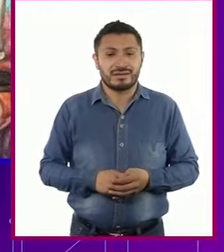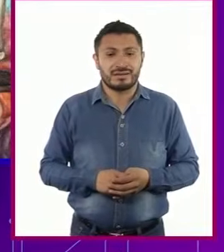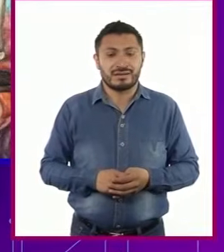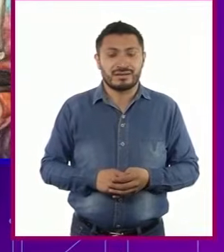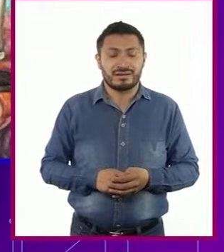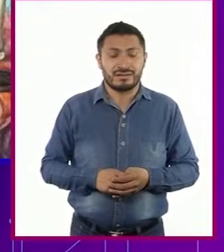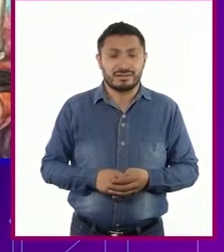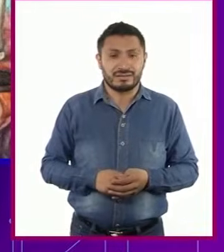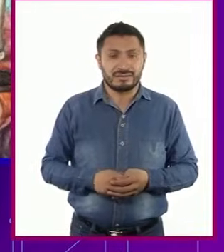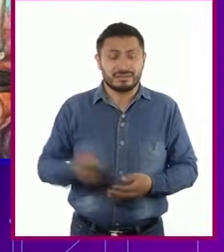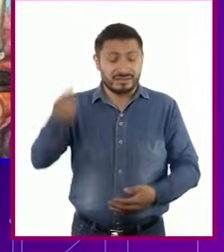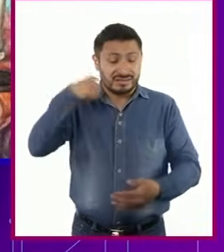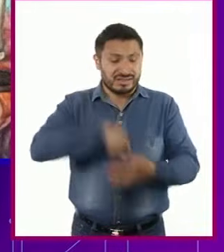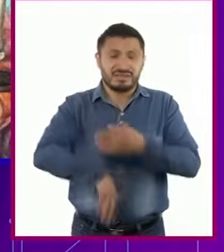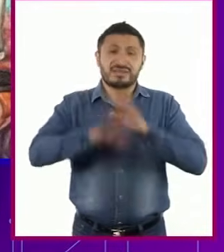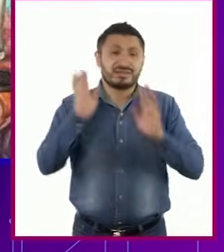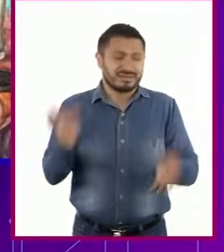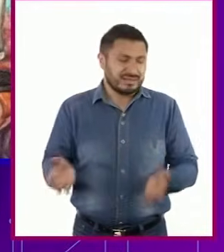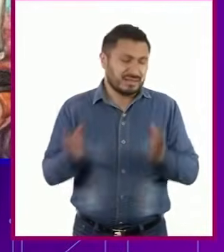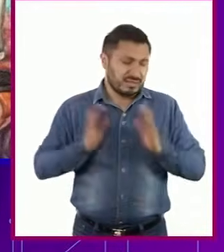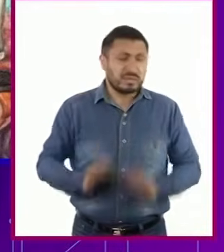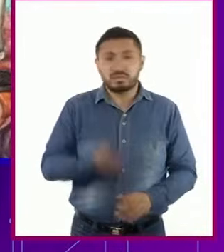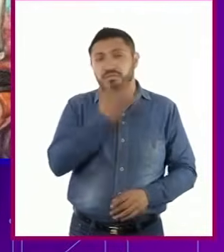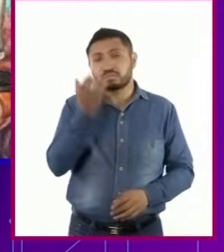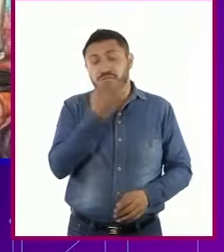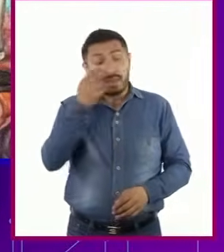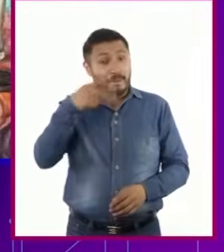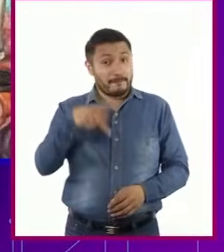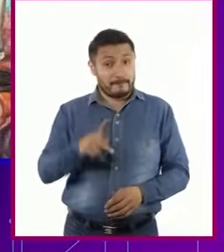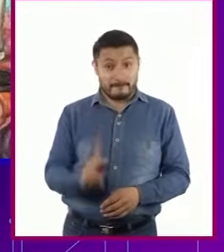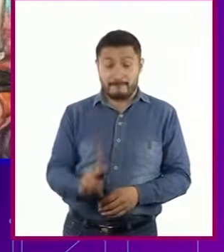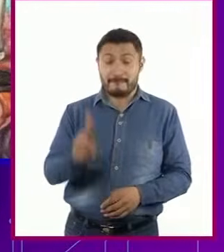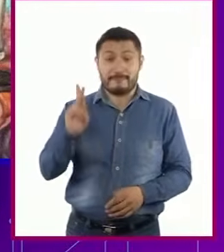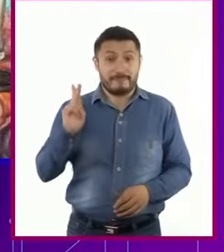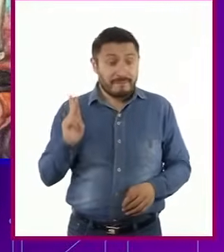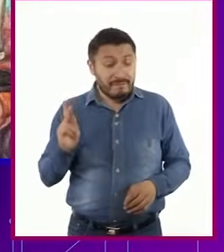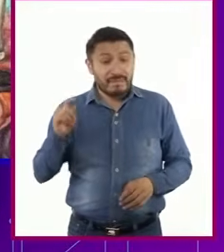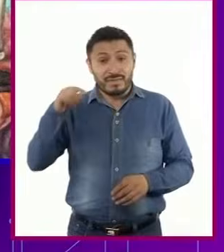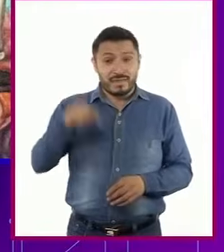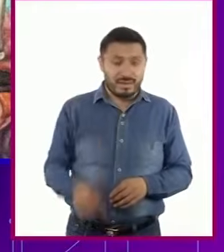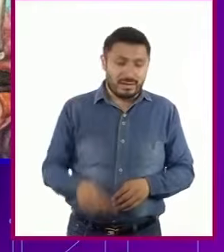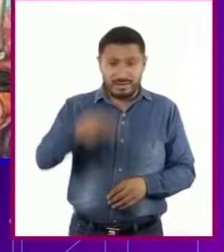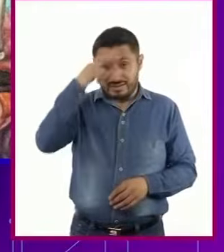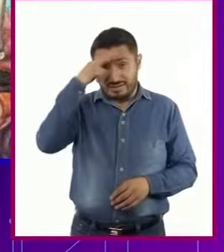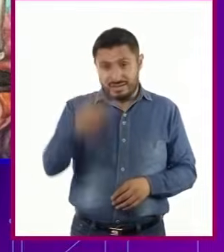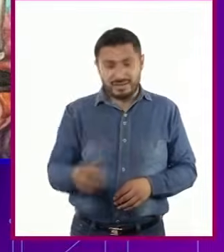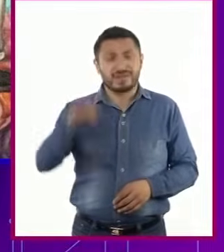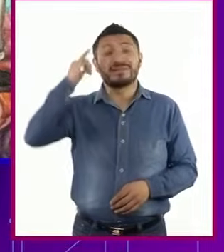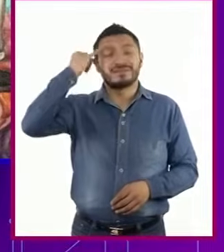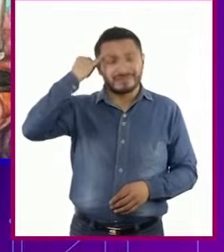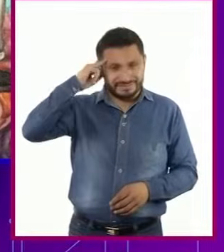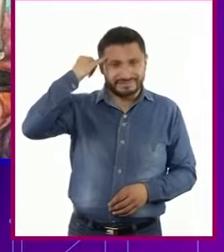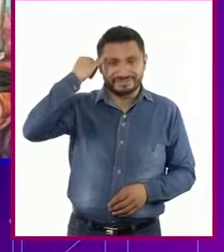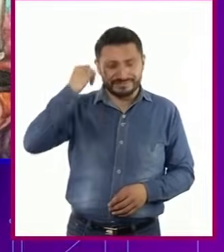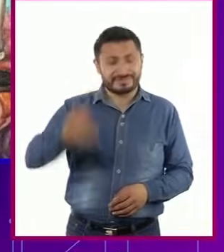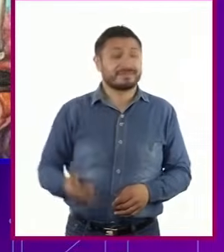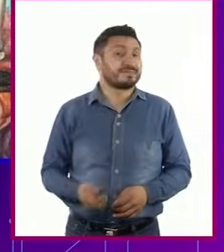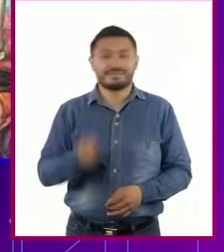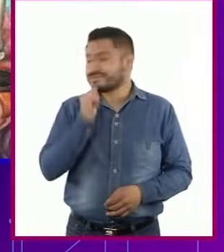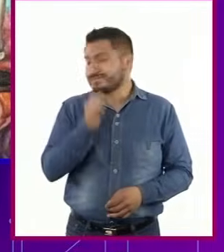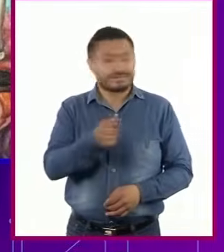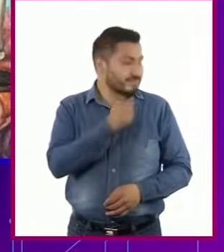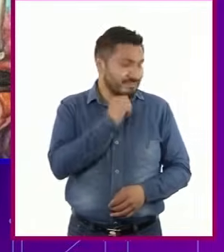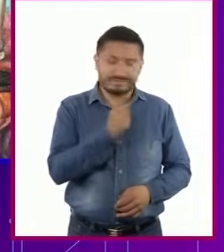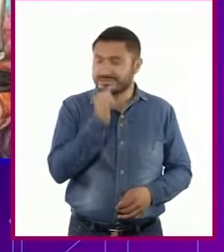desarrollado anticuerpos en contra de ellas. En cambio, en la población indígena, que no había